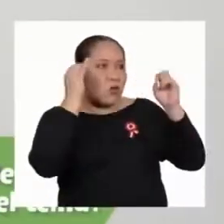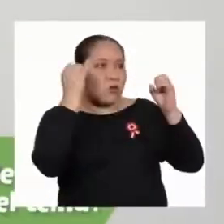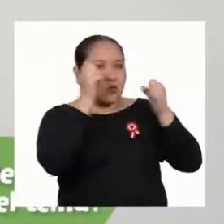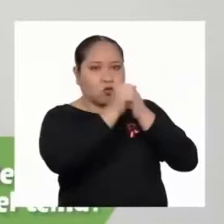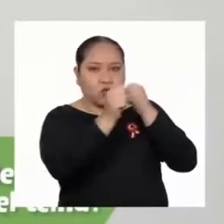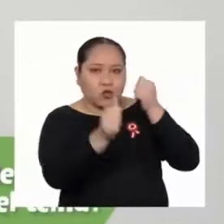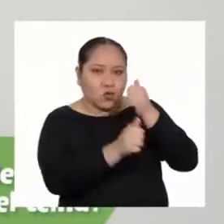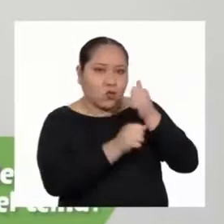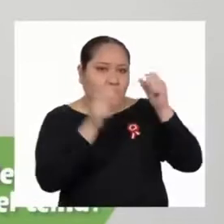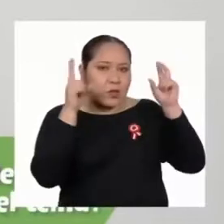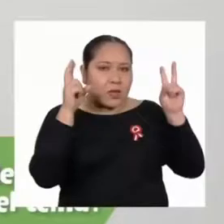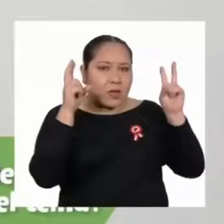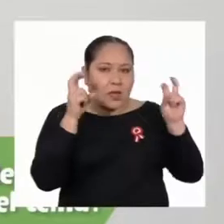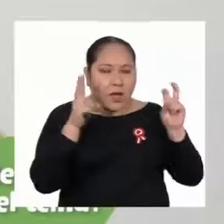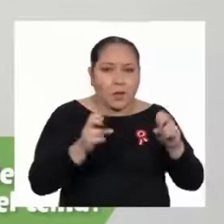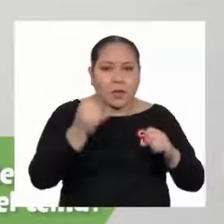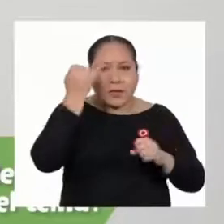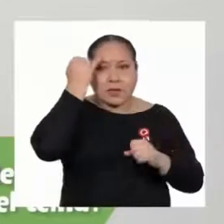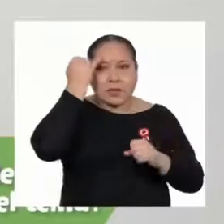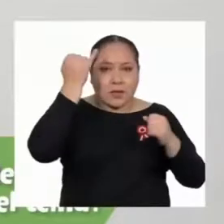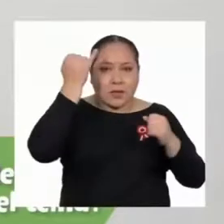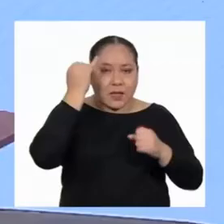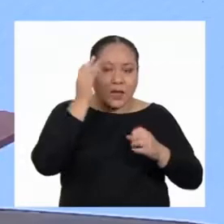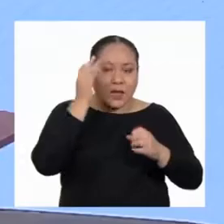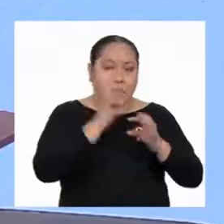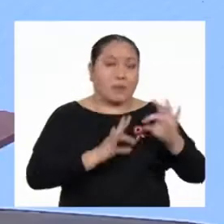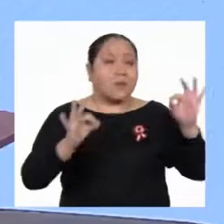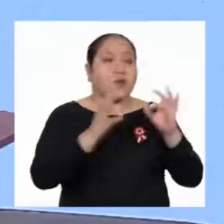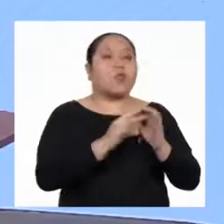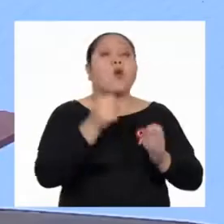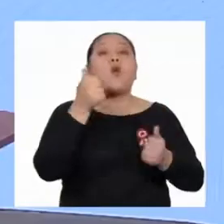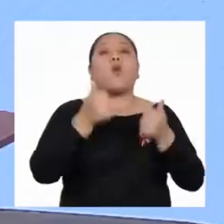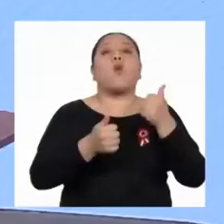principales mencionadas, ¿cuál creen que es el tema?